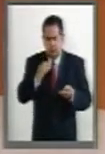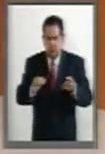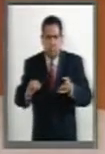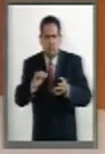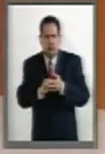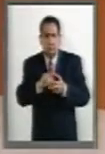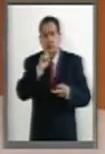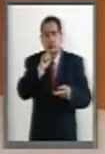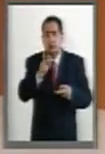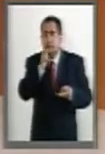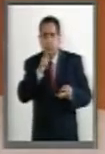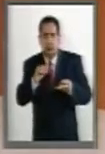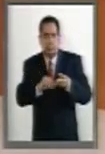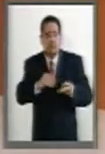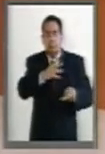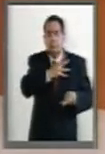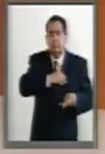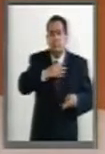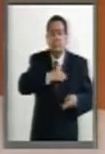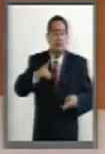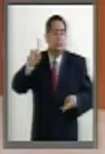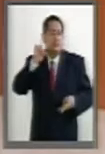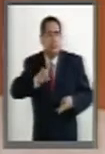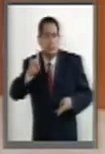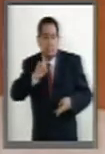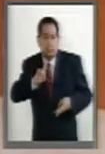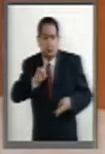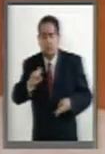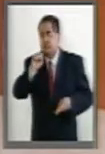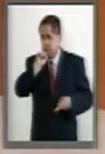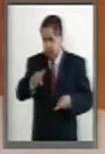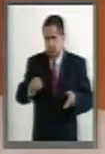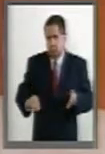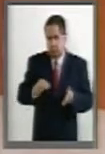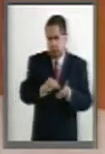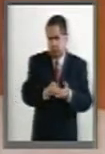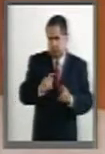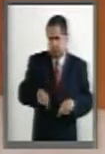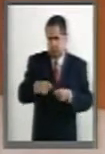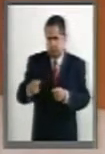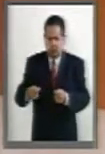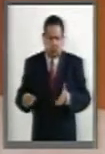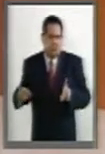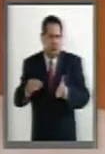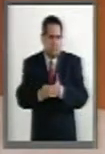agregando que también las hijas de los titulares de los derechos agrarios